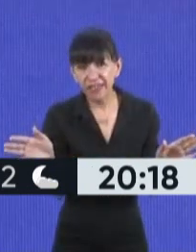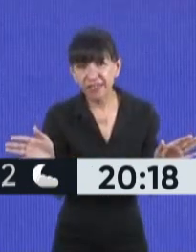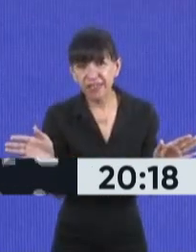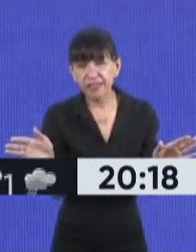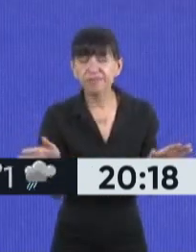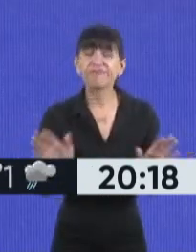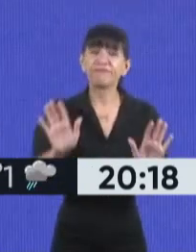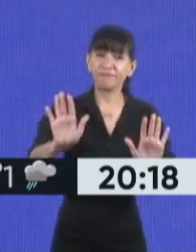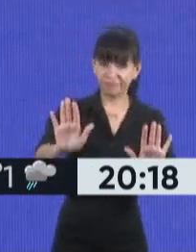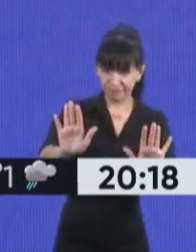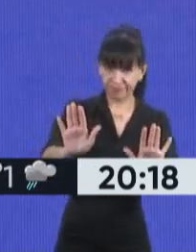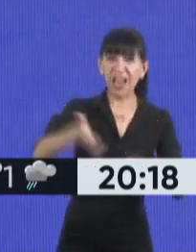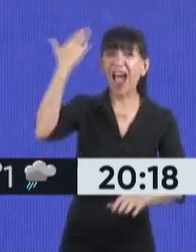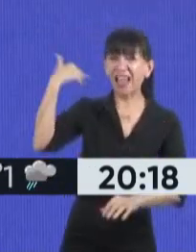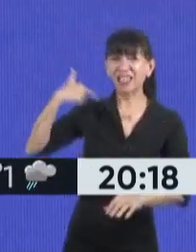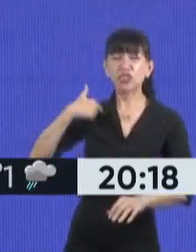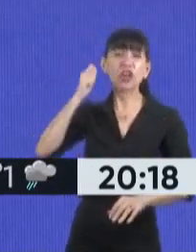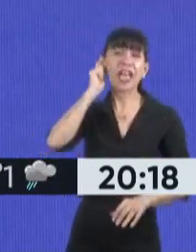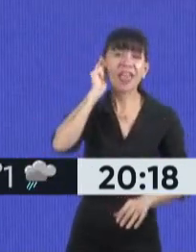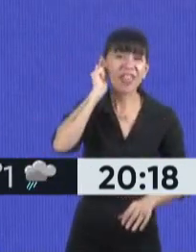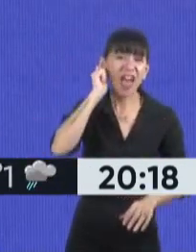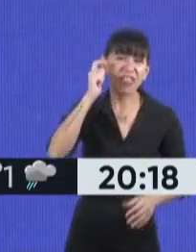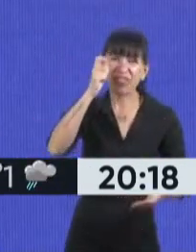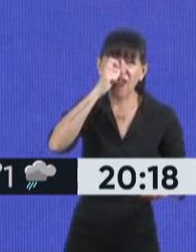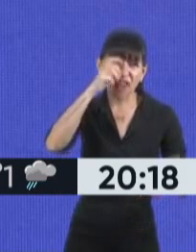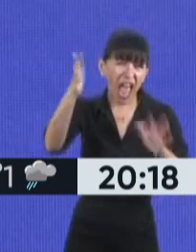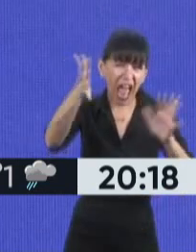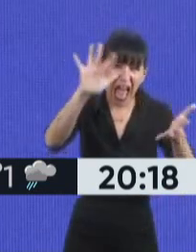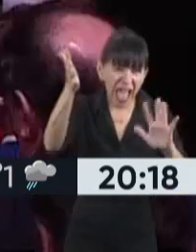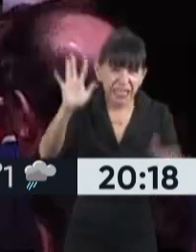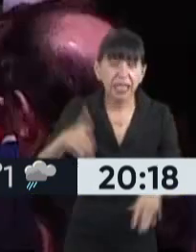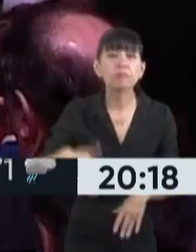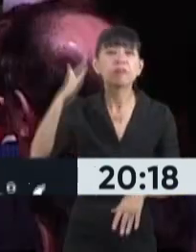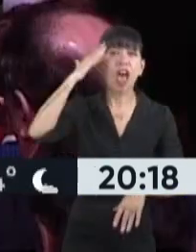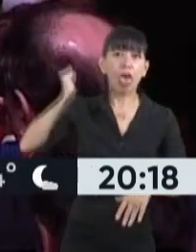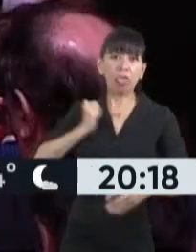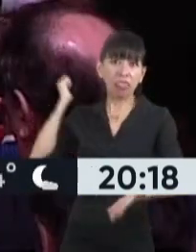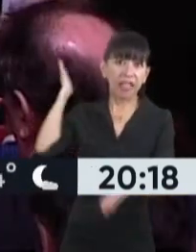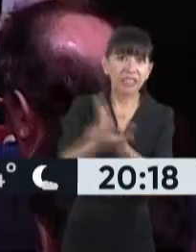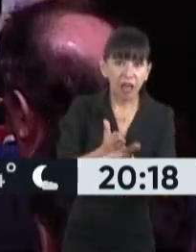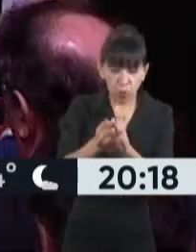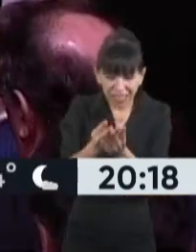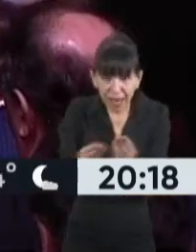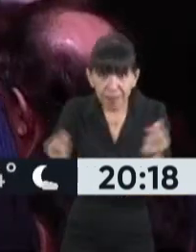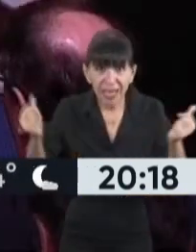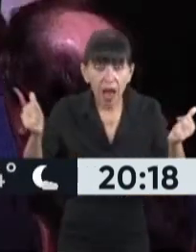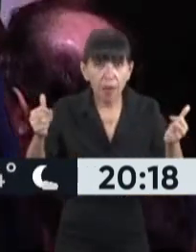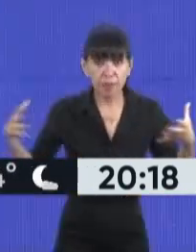Cuando yo tenía 20 y tantos años y la dictadura se acababa, nuestra generación tenía la utopía